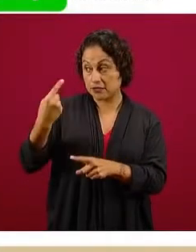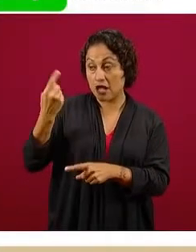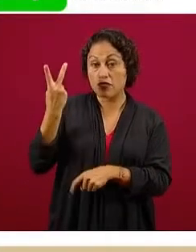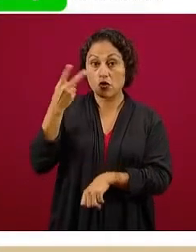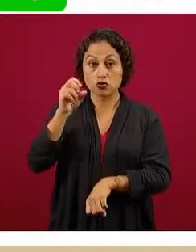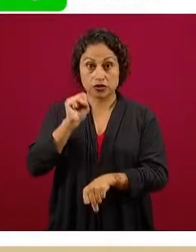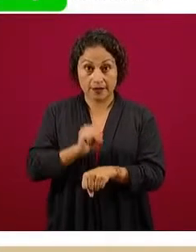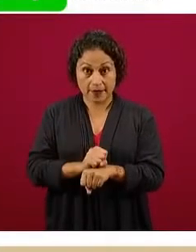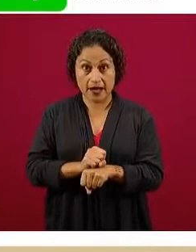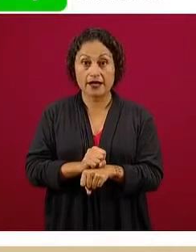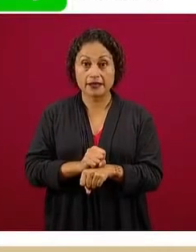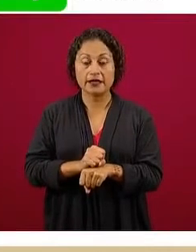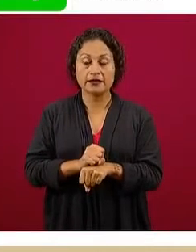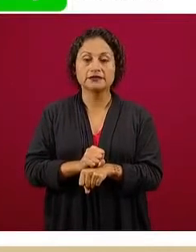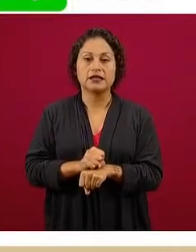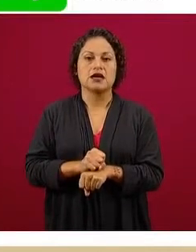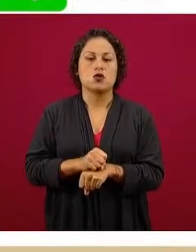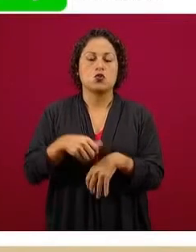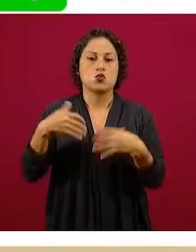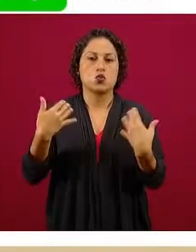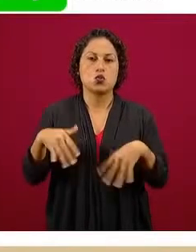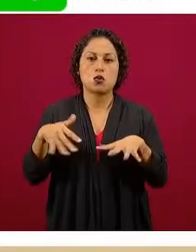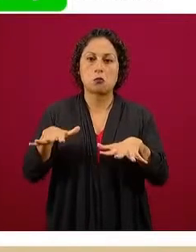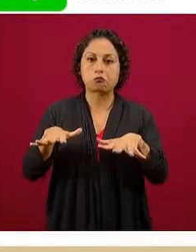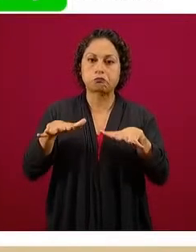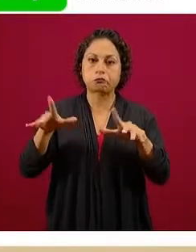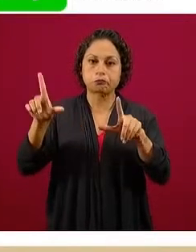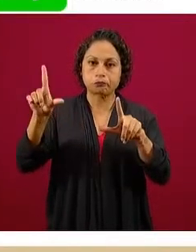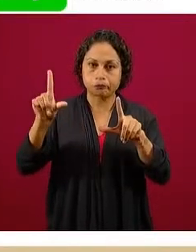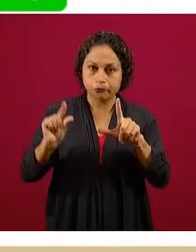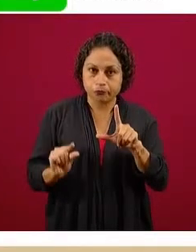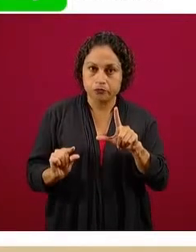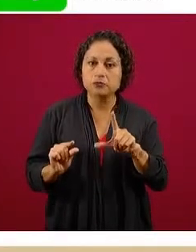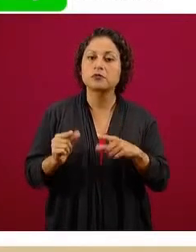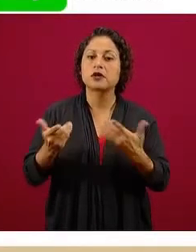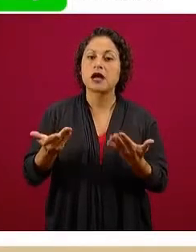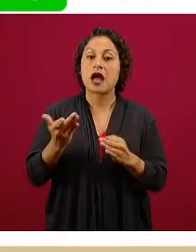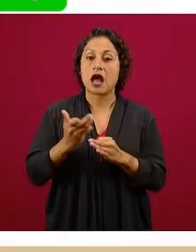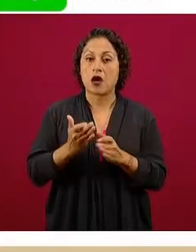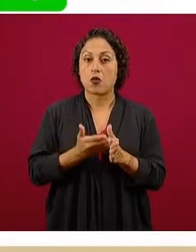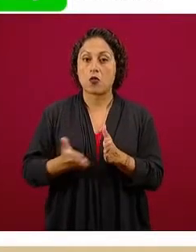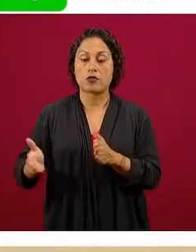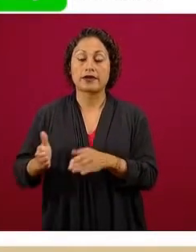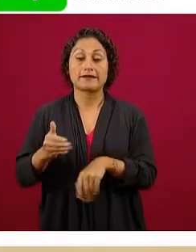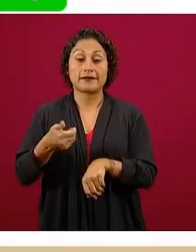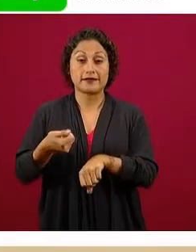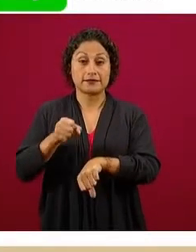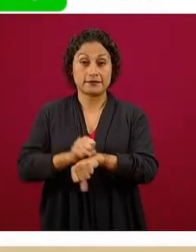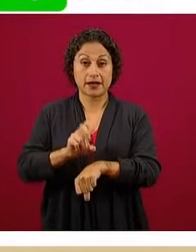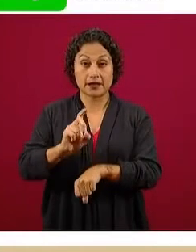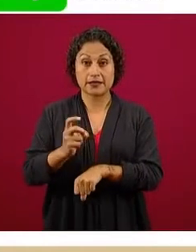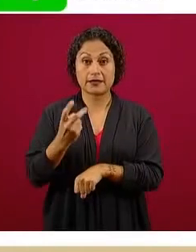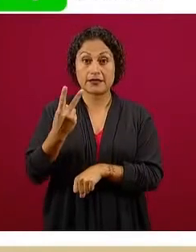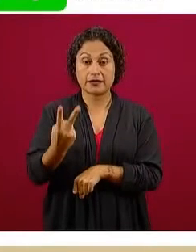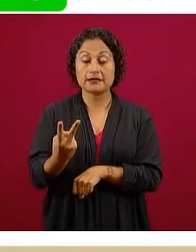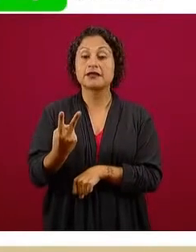descenso bastante marcado. Estamos abriendo la semana 32 con un menos 20% entre